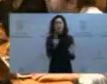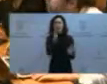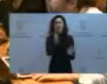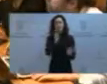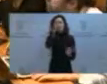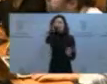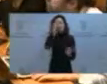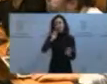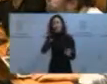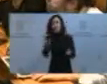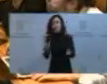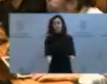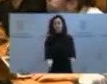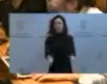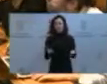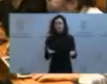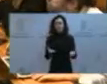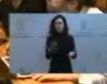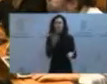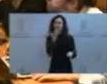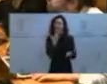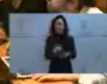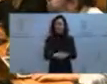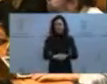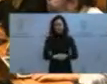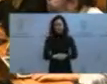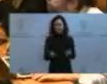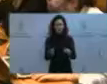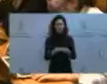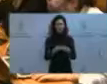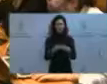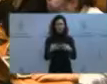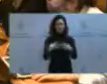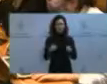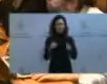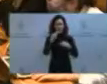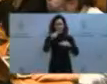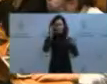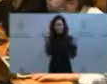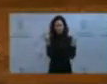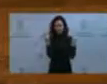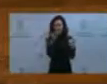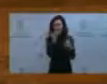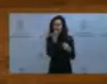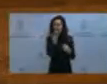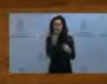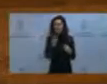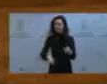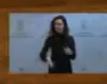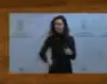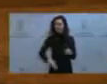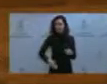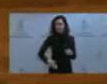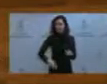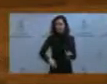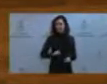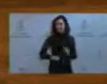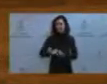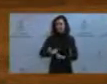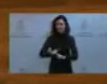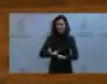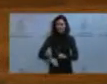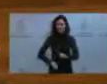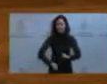Y nos encontramos, por ejemplo, con que un usuario de la sanidad pública que tiene una hernia inguinal, vamos a poner, tiene que